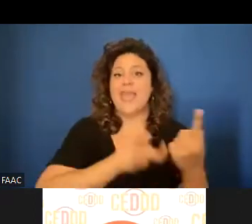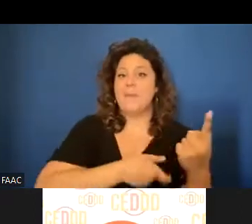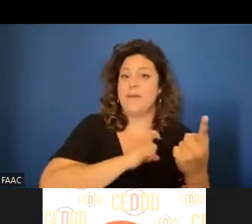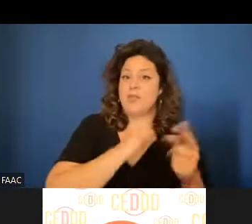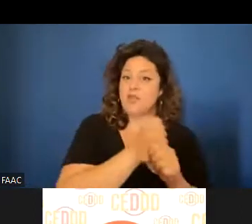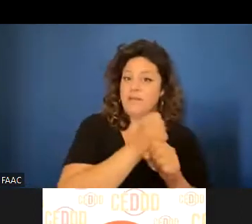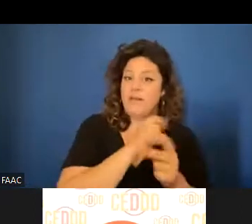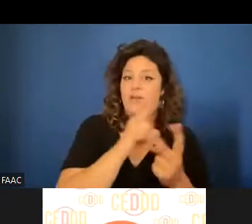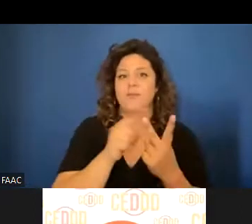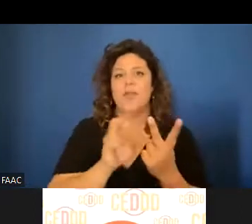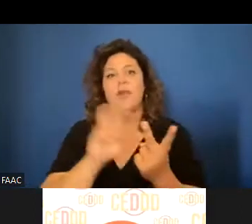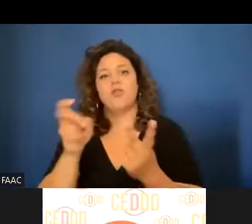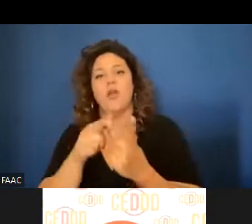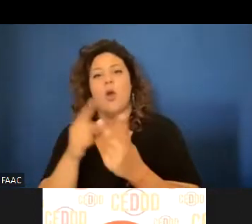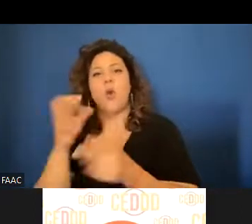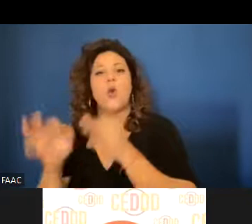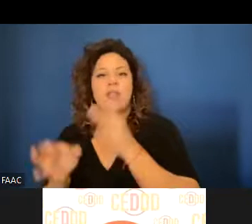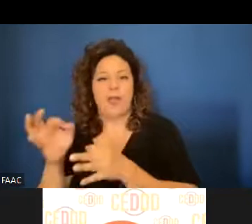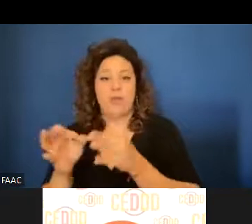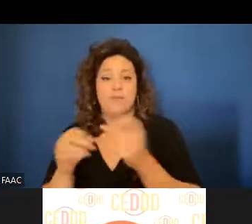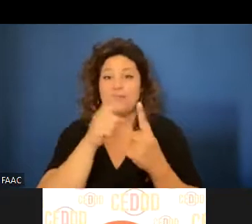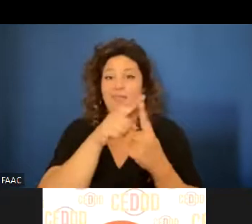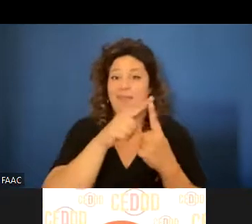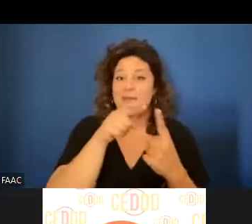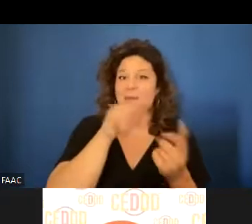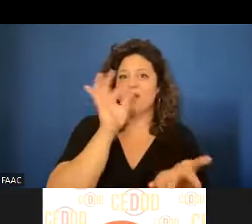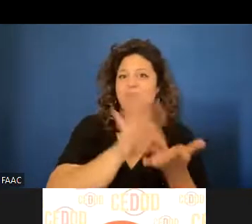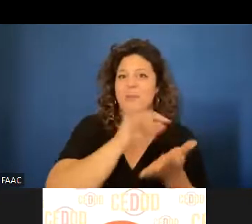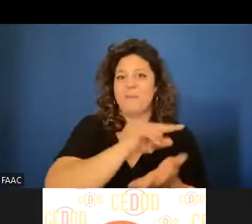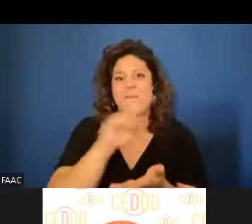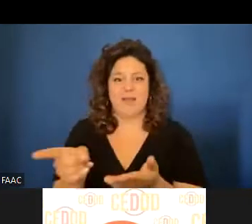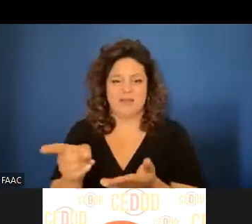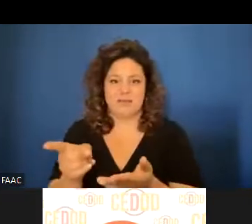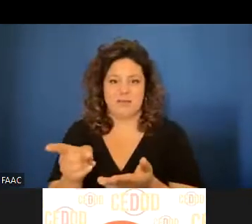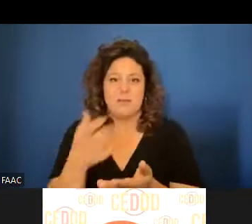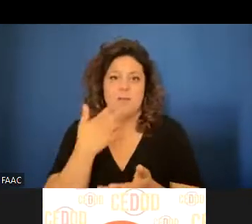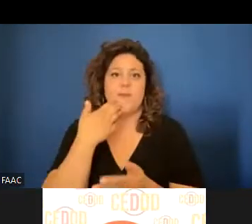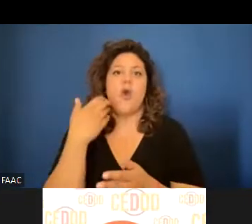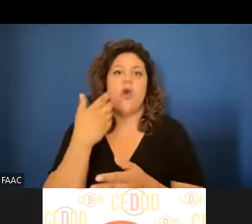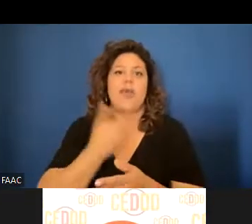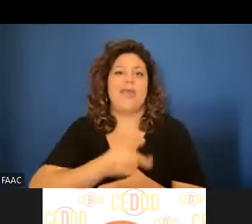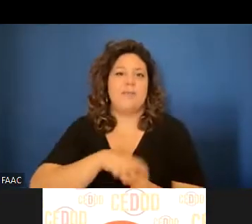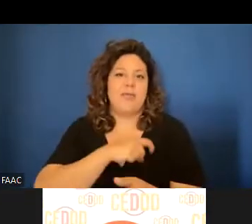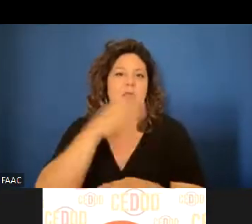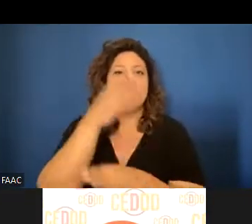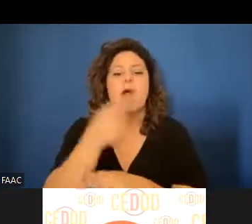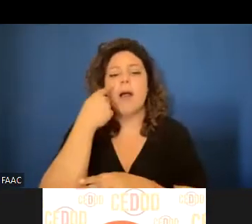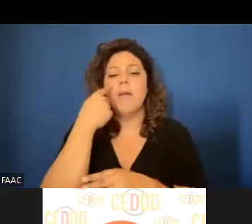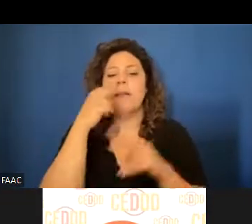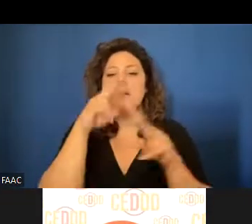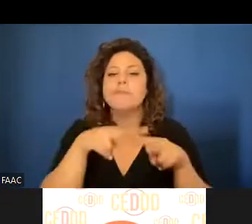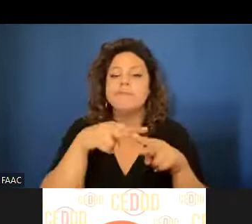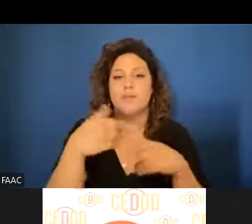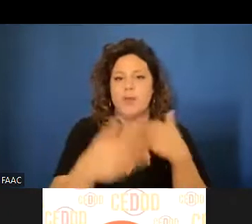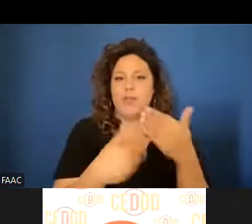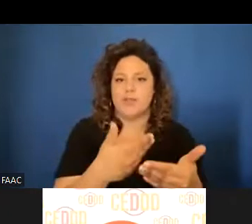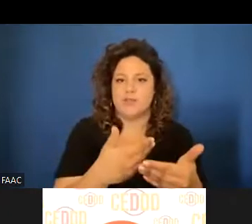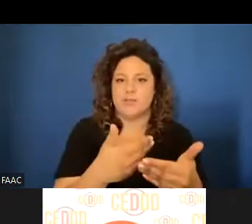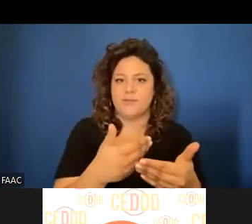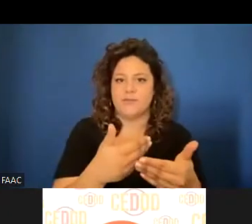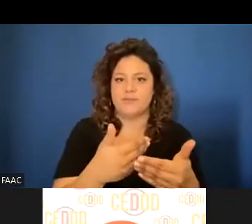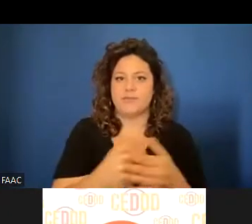veces? En los centros especiales de empleo tenemos un trabajador que por un motivo X se le quita el grado de discapacidad. Si se le